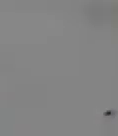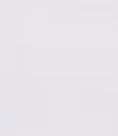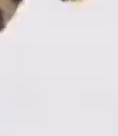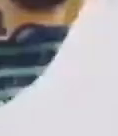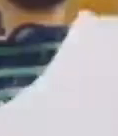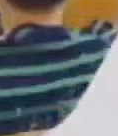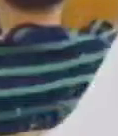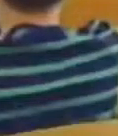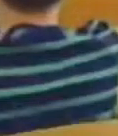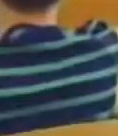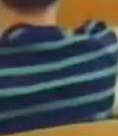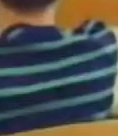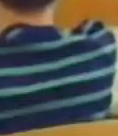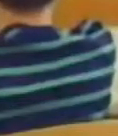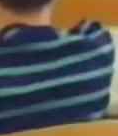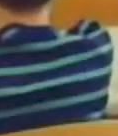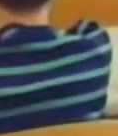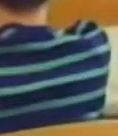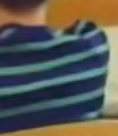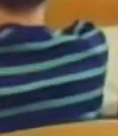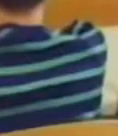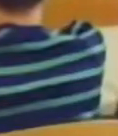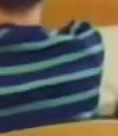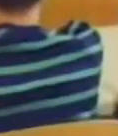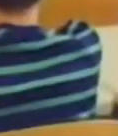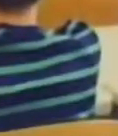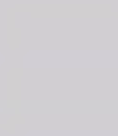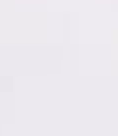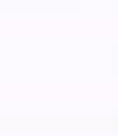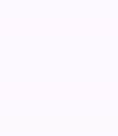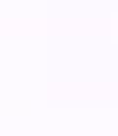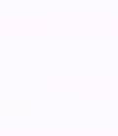A continuación, comunicación y lenguaje, segundo básico.